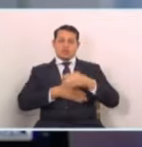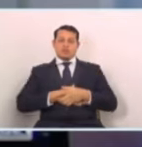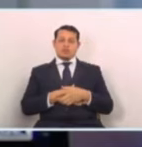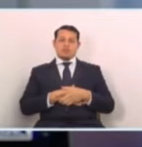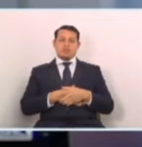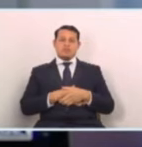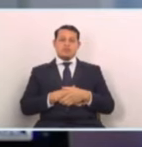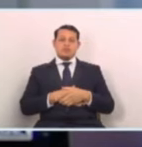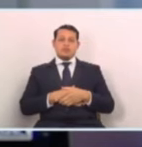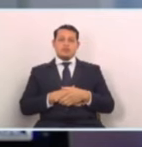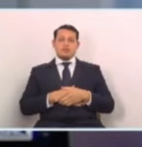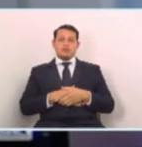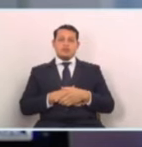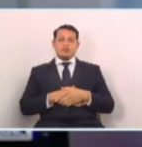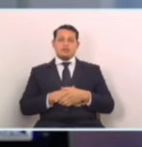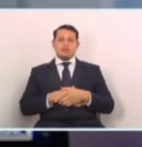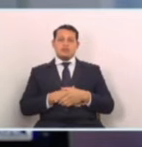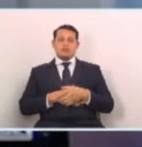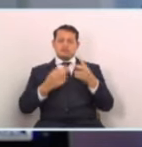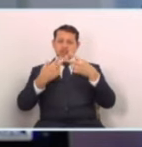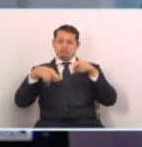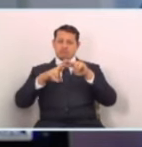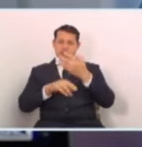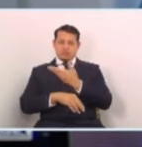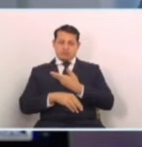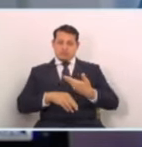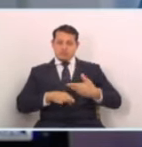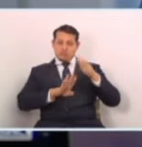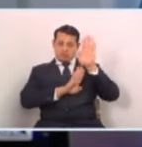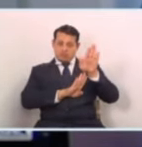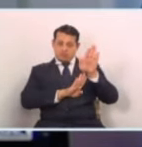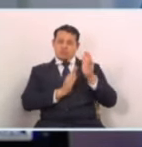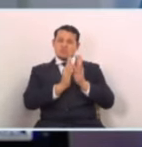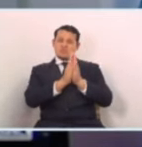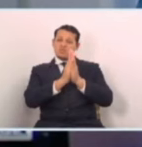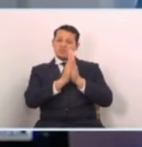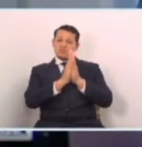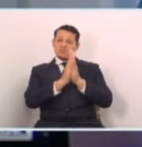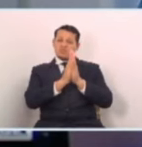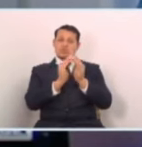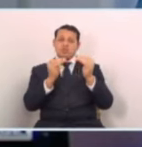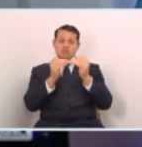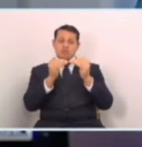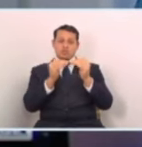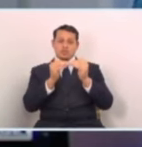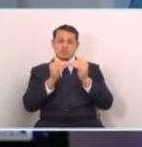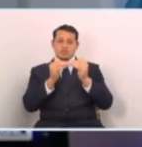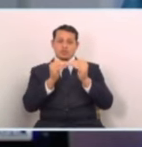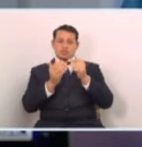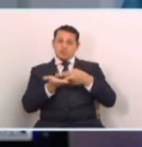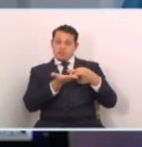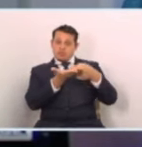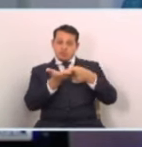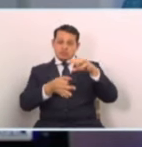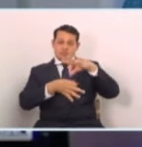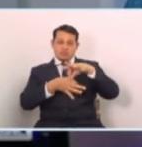Desarrollo de la Mujer. Valdría la pena, señor presidente, y solicito también que se